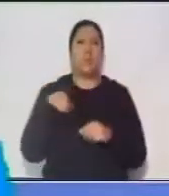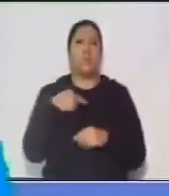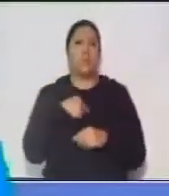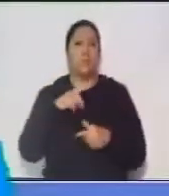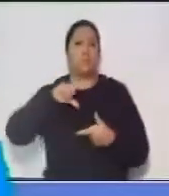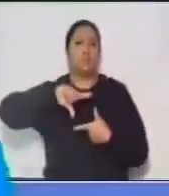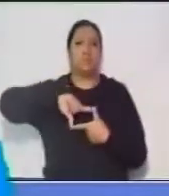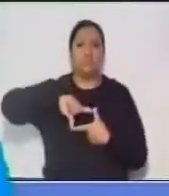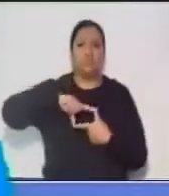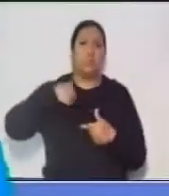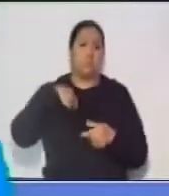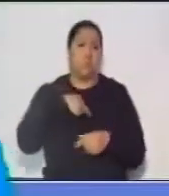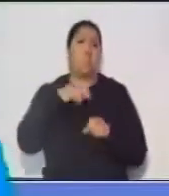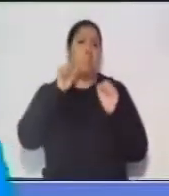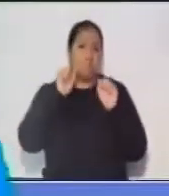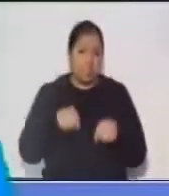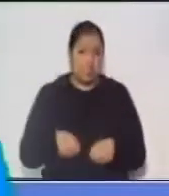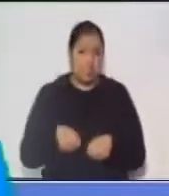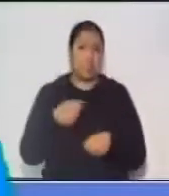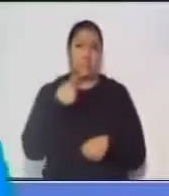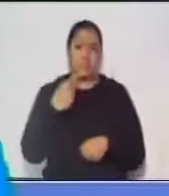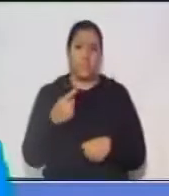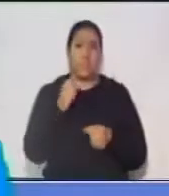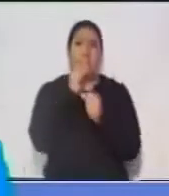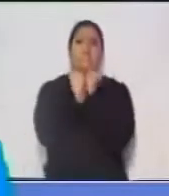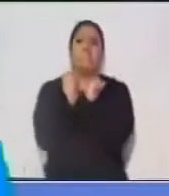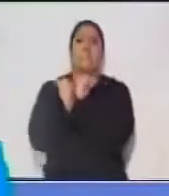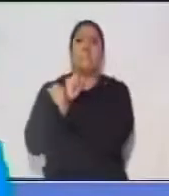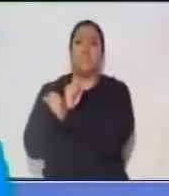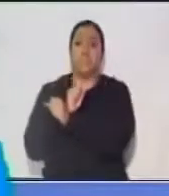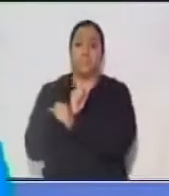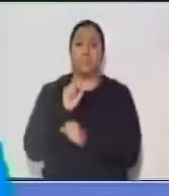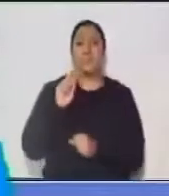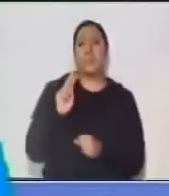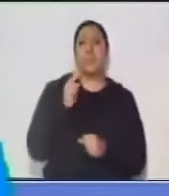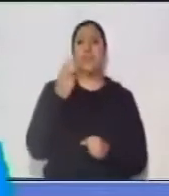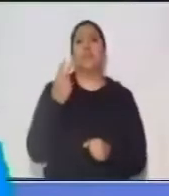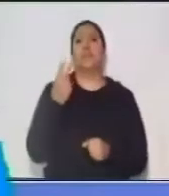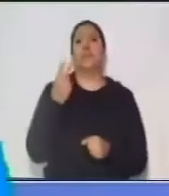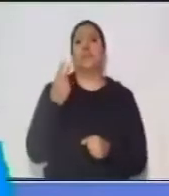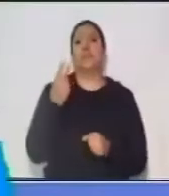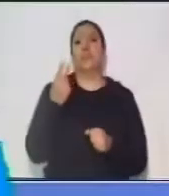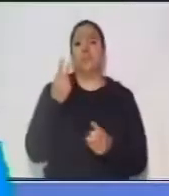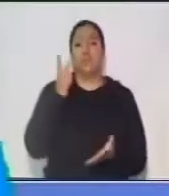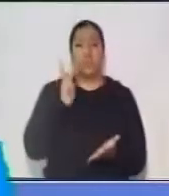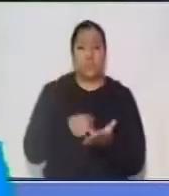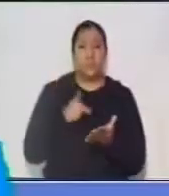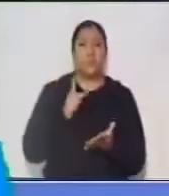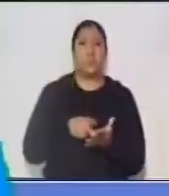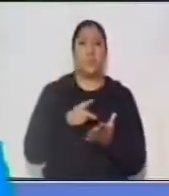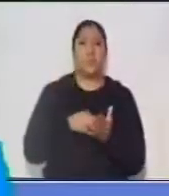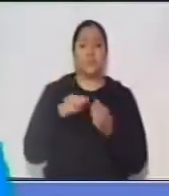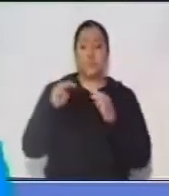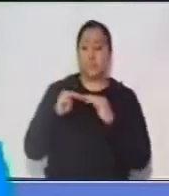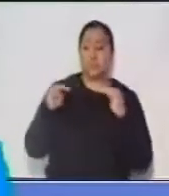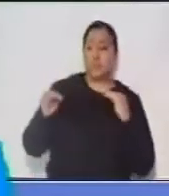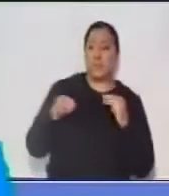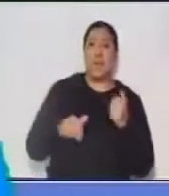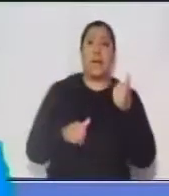rectángulo, podemos decir que multiplicamos 2 veces la medida de AB,